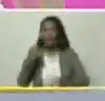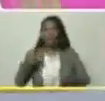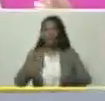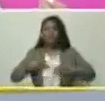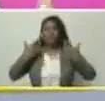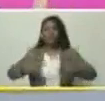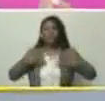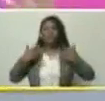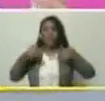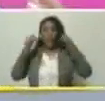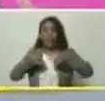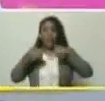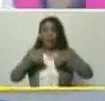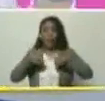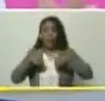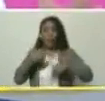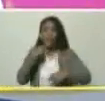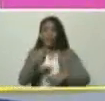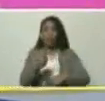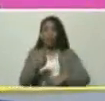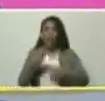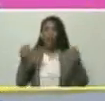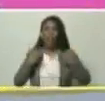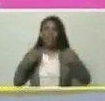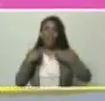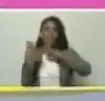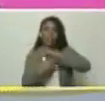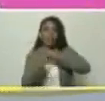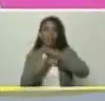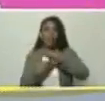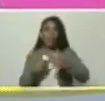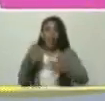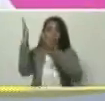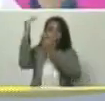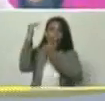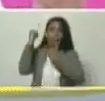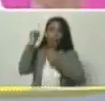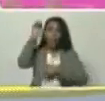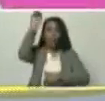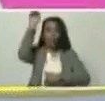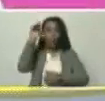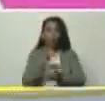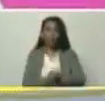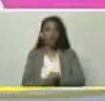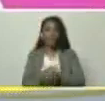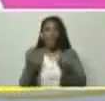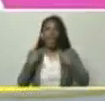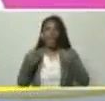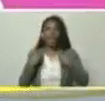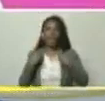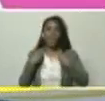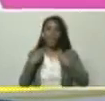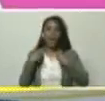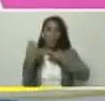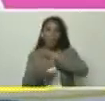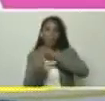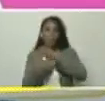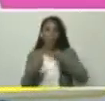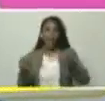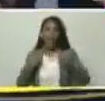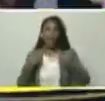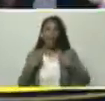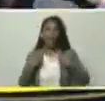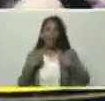entusiasmo. Y de aquí decimos que vivan los bachilleres de la esperanza, que vivan los bachilleres de